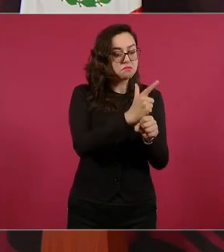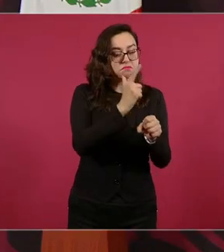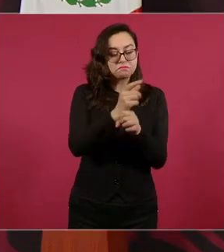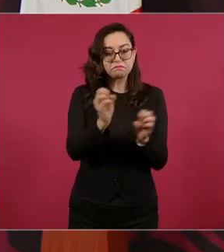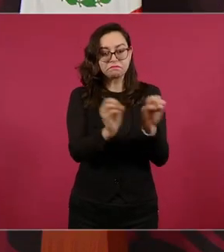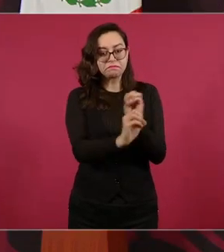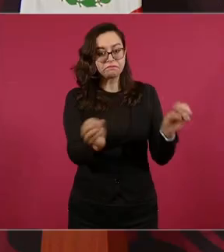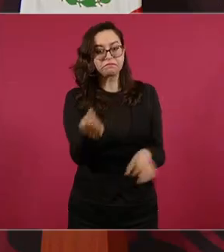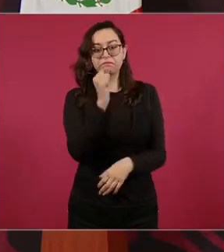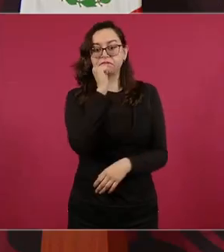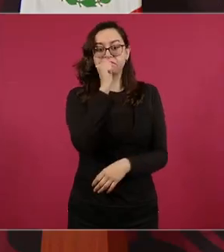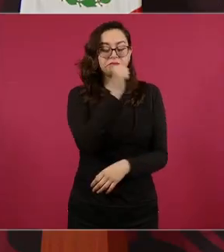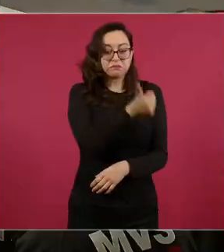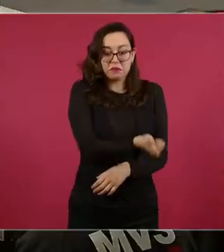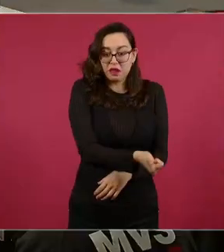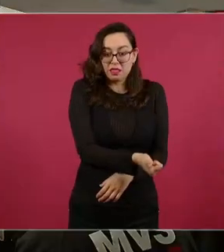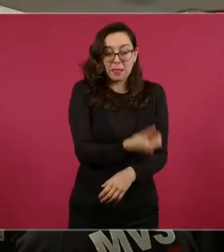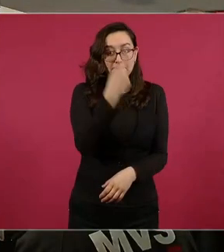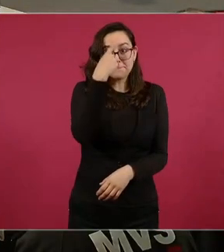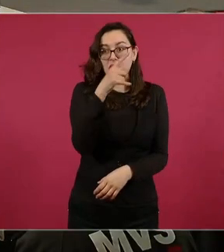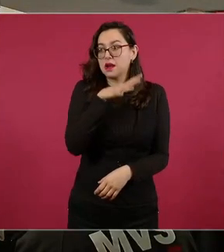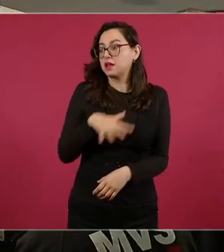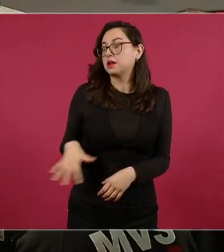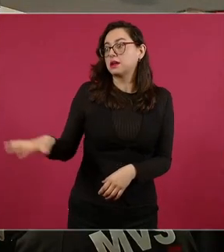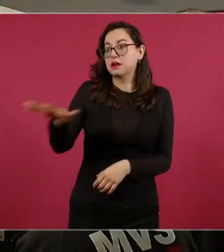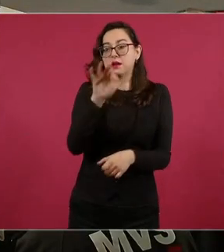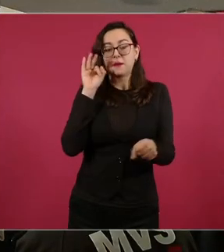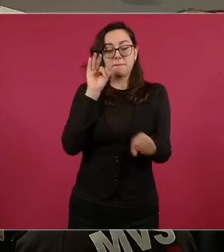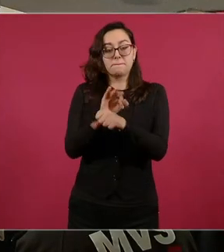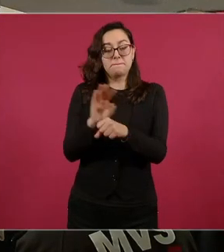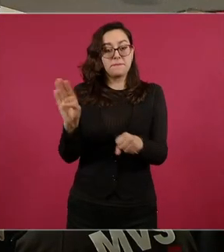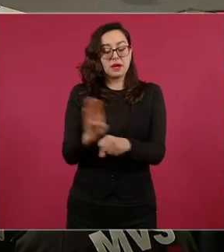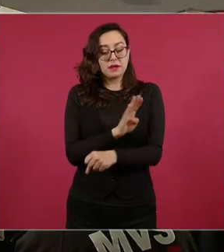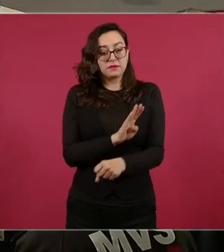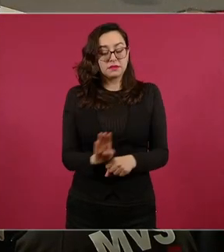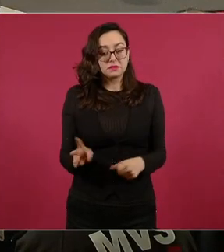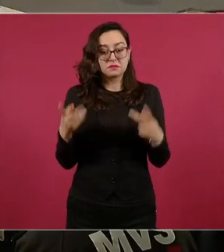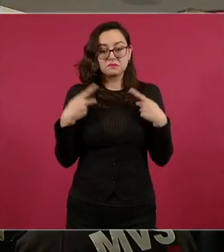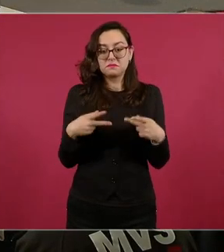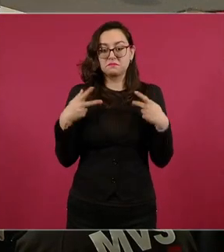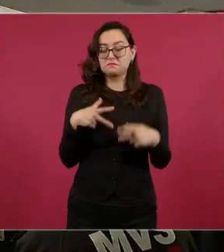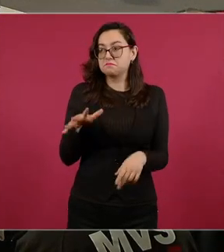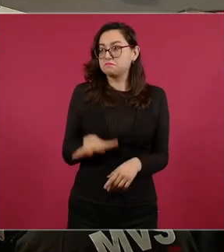en beneficio de la gente, beneficio del pueblo,